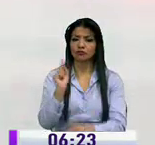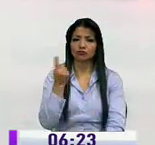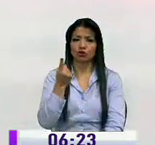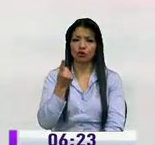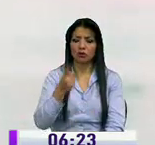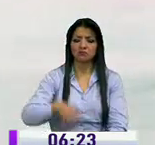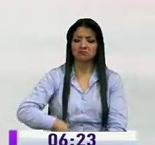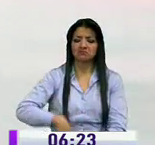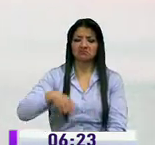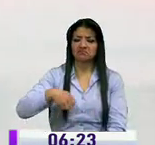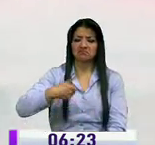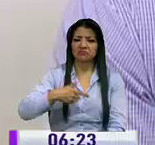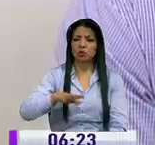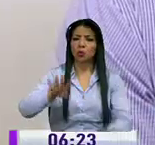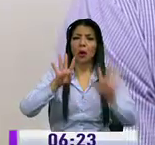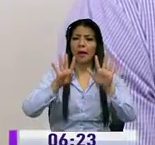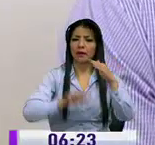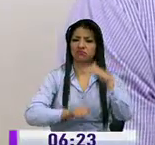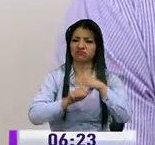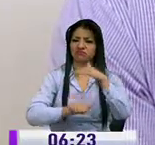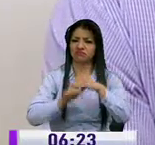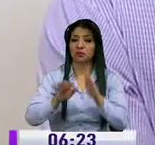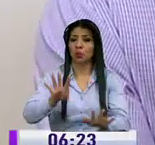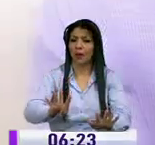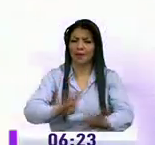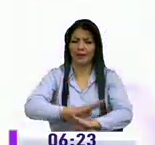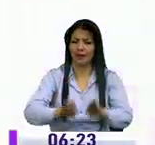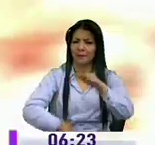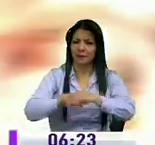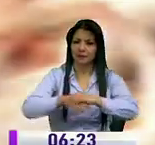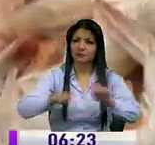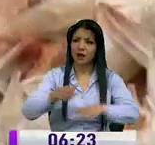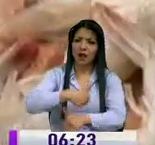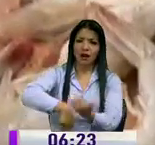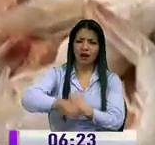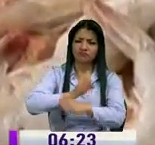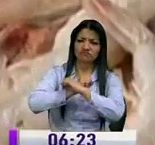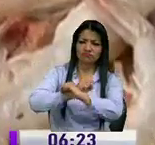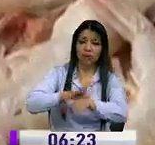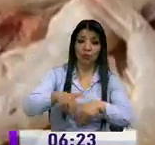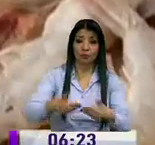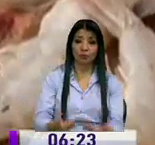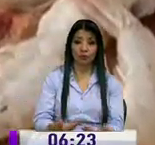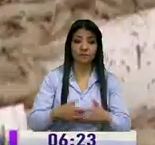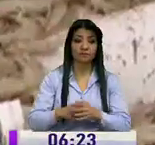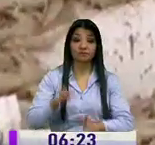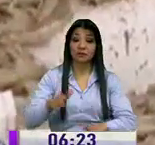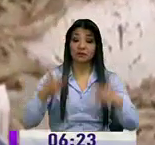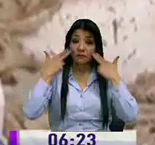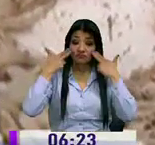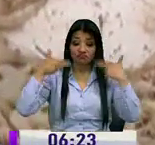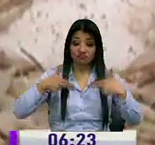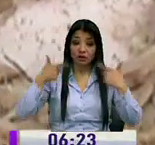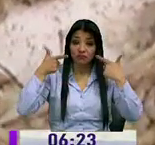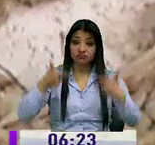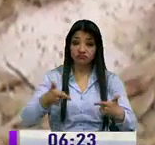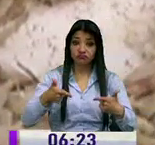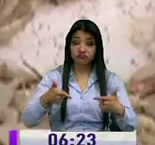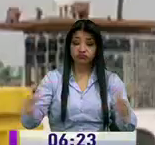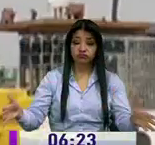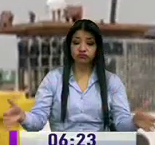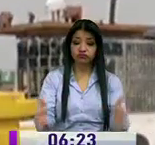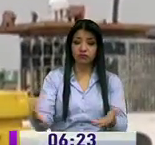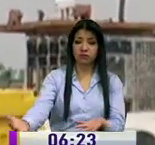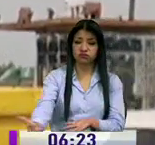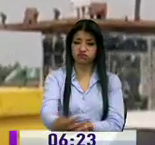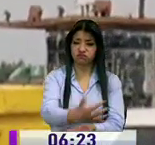municiones, es muy difícil realmente garantizar hacer frente. Tanto los custodios y también los encargados del traslado de la carga, que fue sustraída